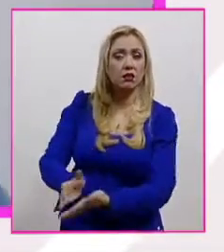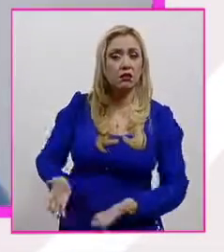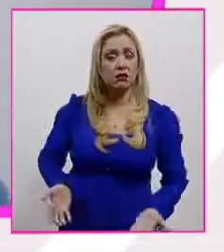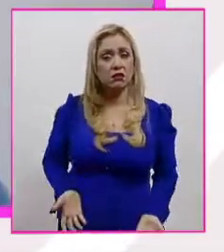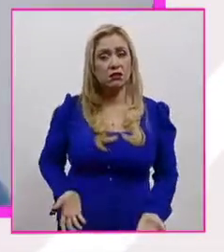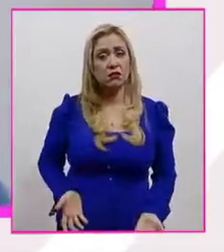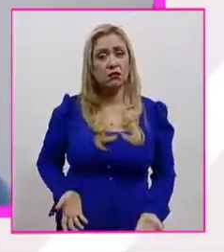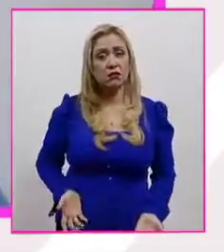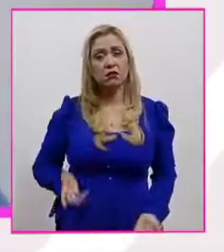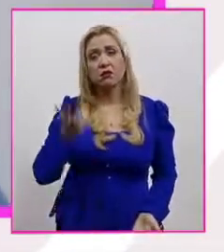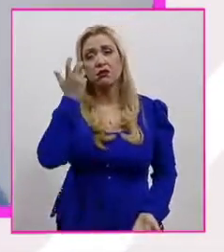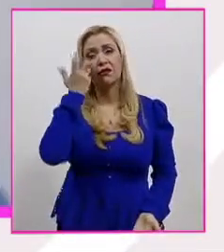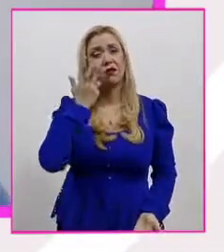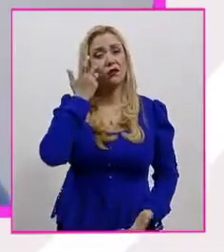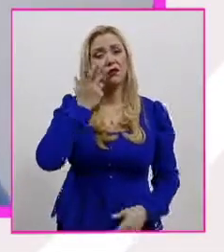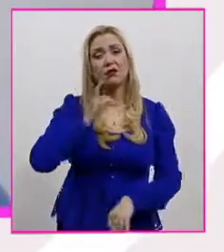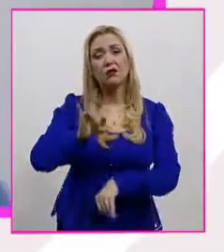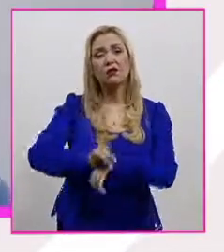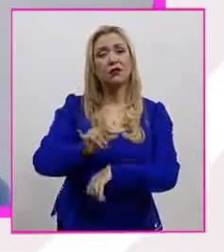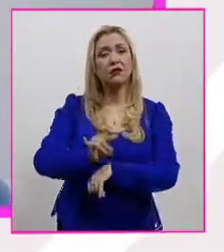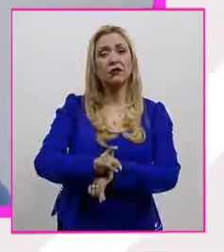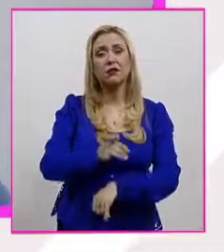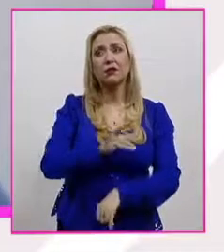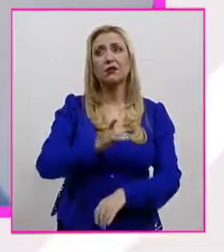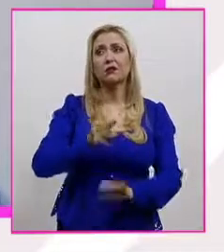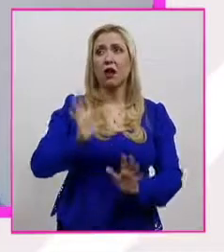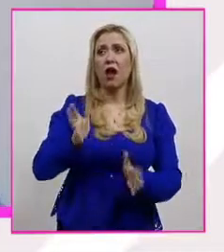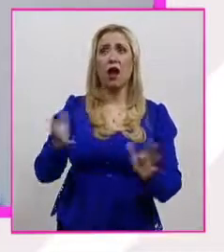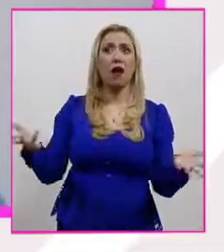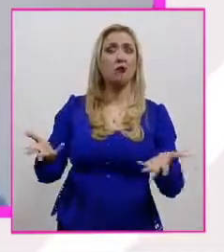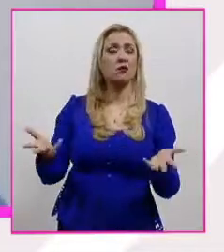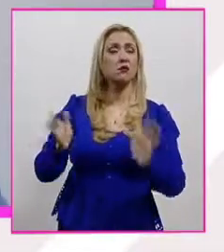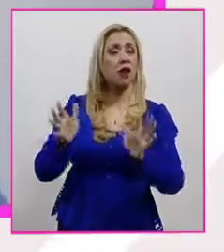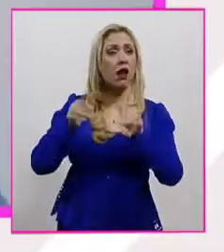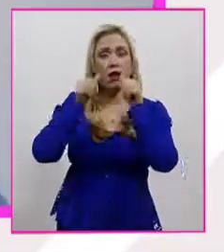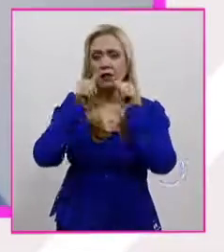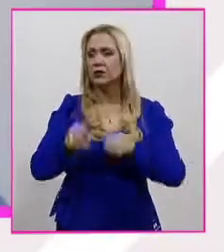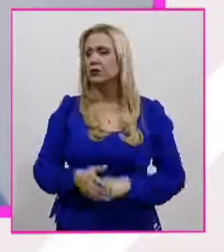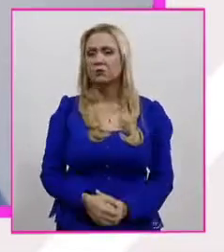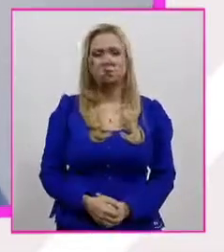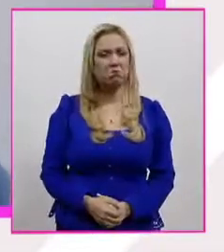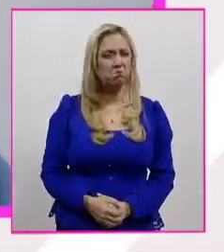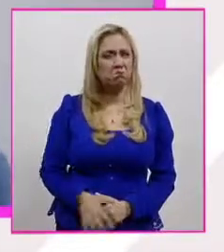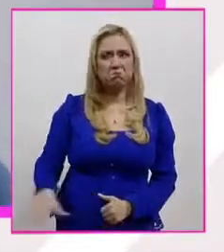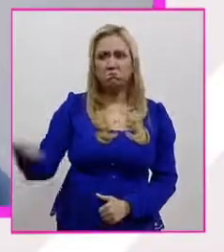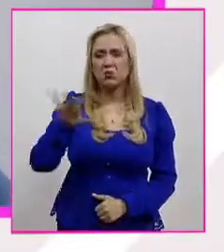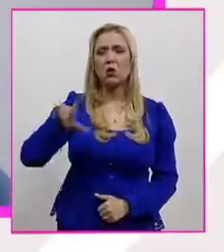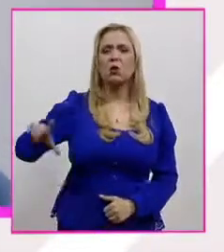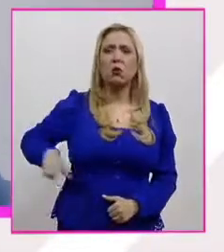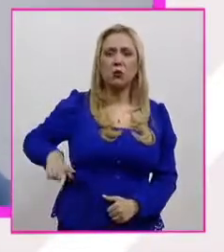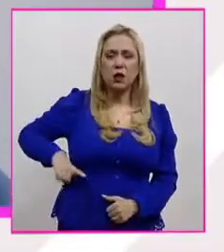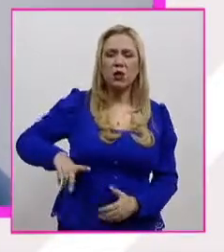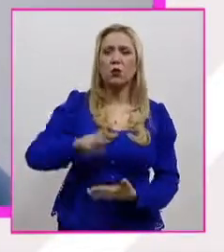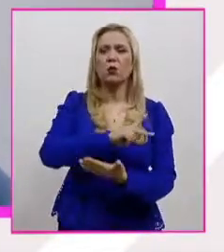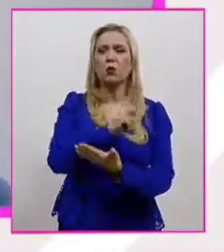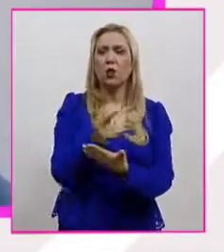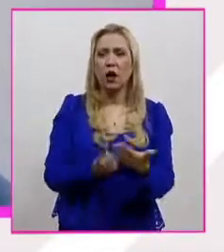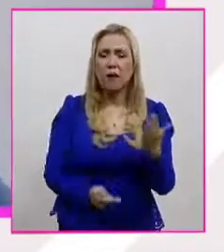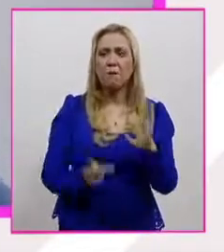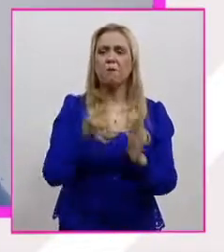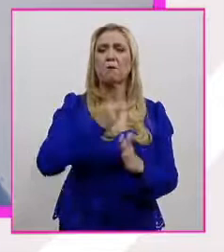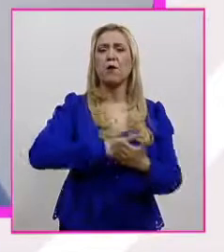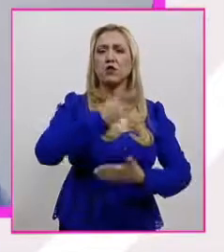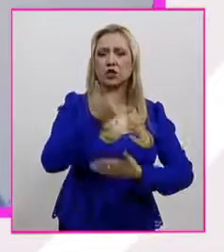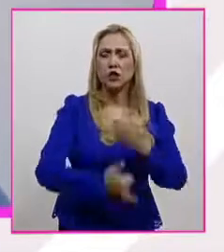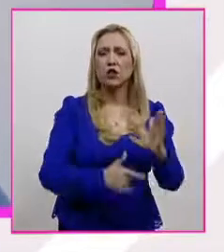en realidad, en el entretejido de criterios que utilizas para la planeación de política pública, lo estás manejando,